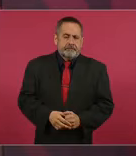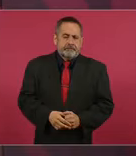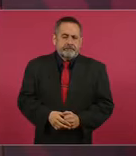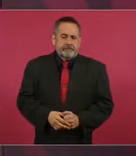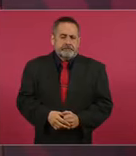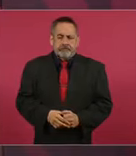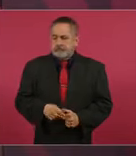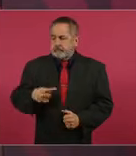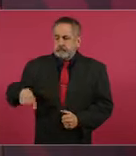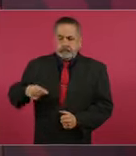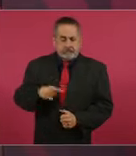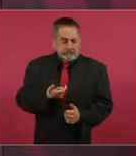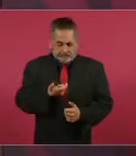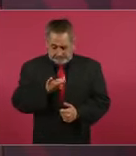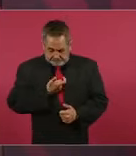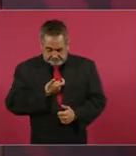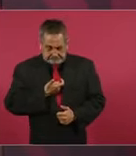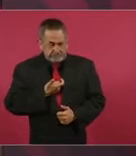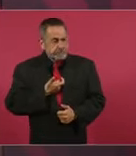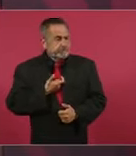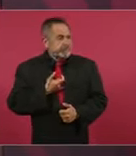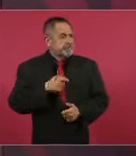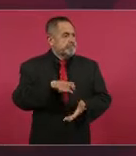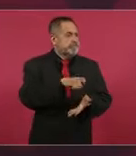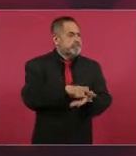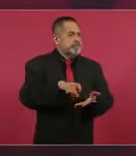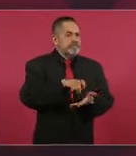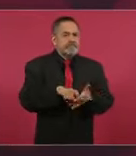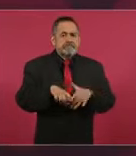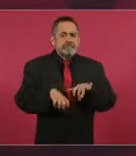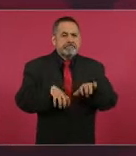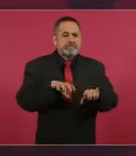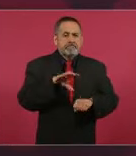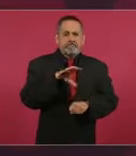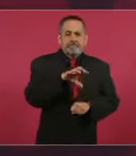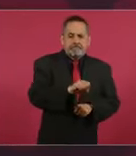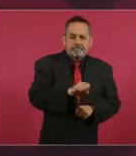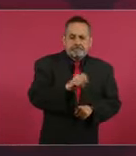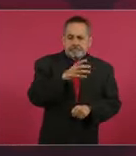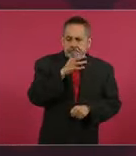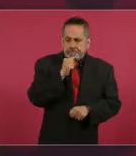El poder de compra del salario.